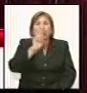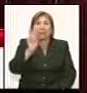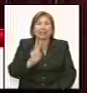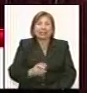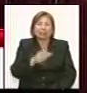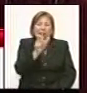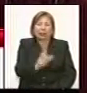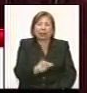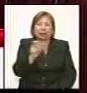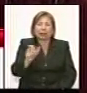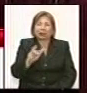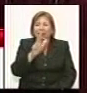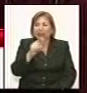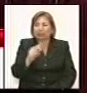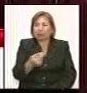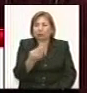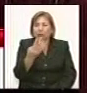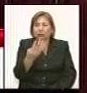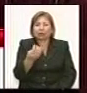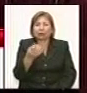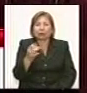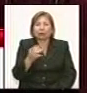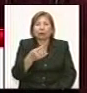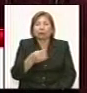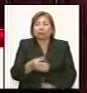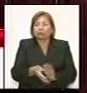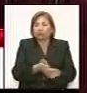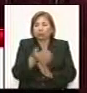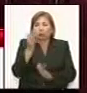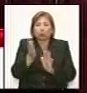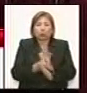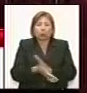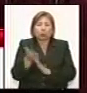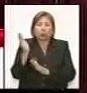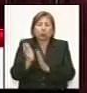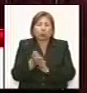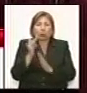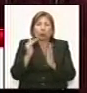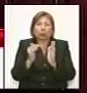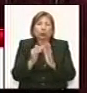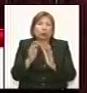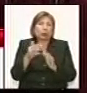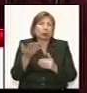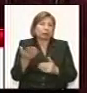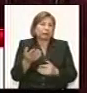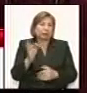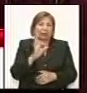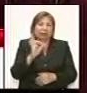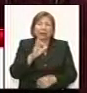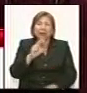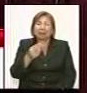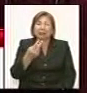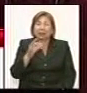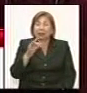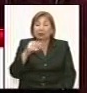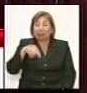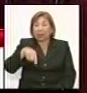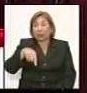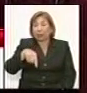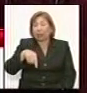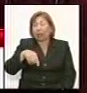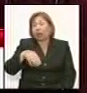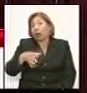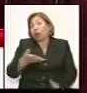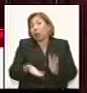Hay 3.400.000 venezolanos que han huido de su país a febrero del 19, o sea que puede haber